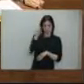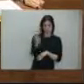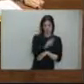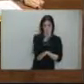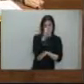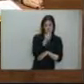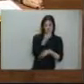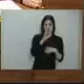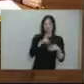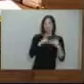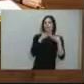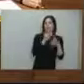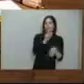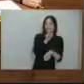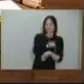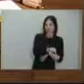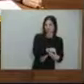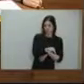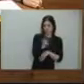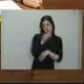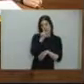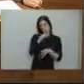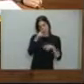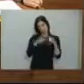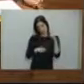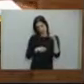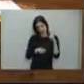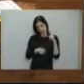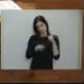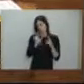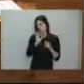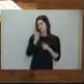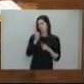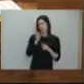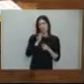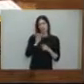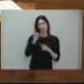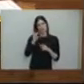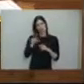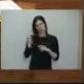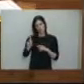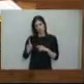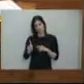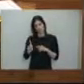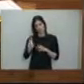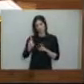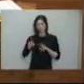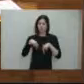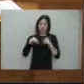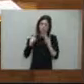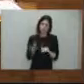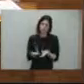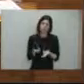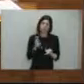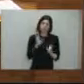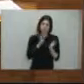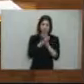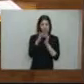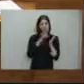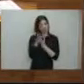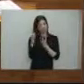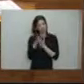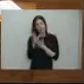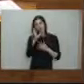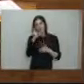mes y medio que una prórroga de 12. La respuesta fue gestual, pero suficientemente ilustrativa, desde el escaño, que hoy está vacío,